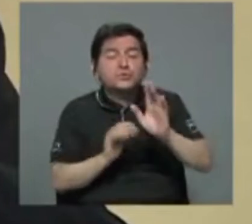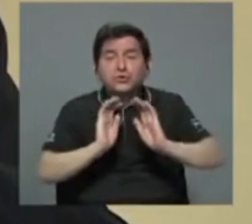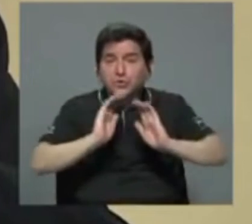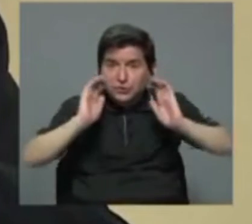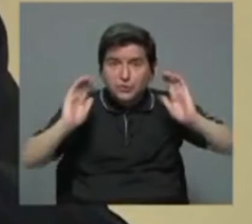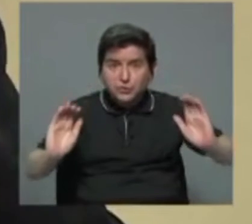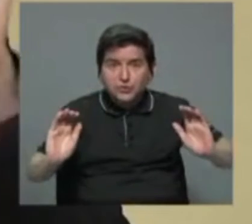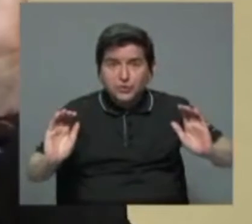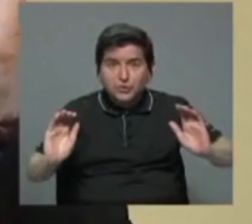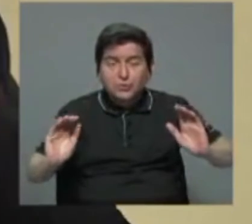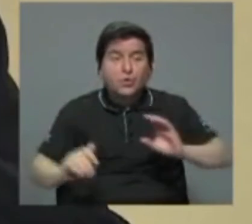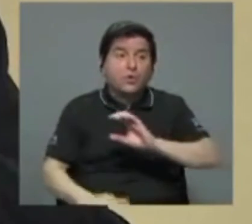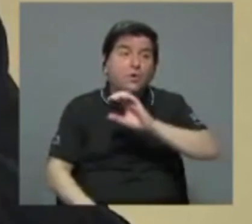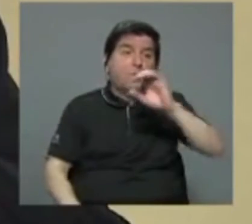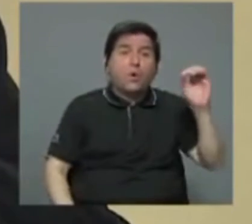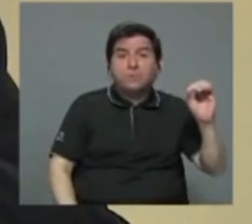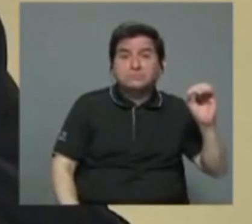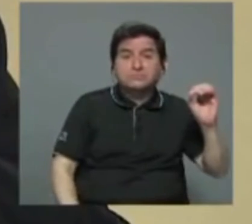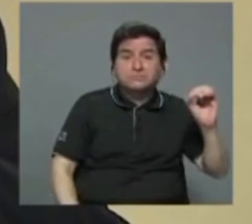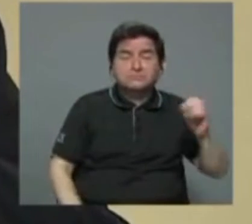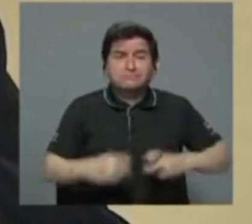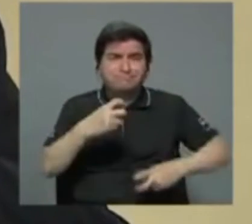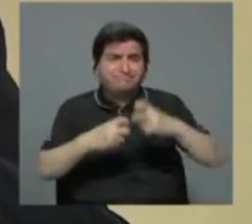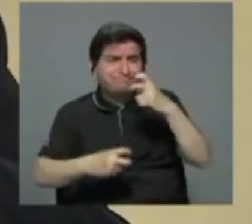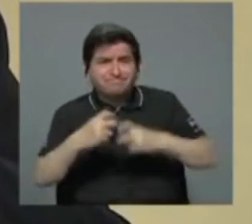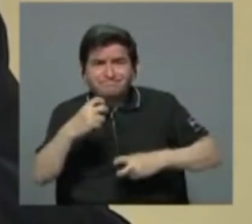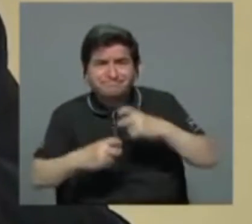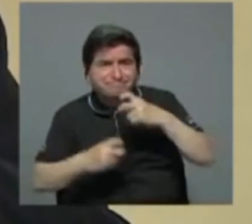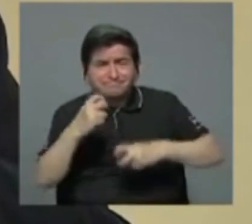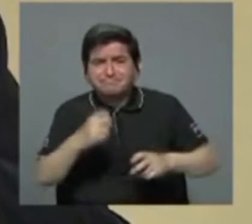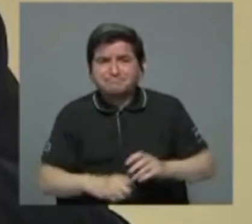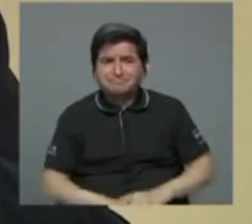niños, o los problemas de,